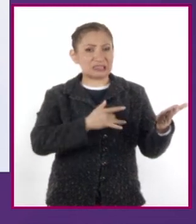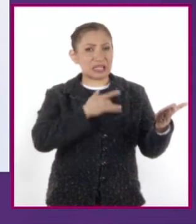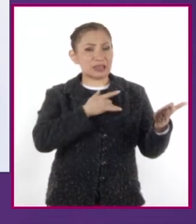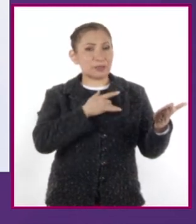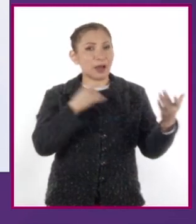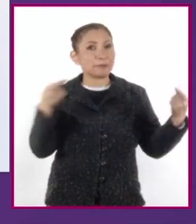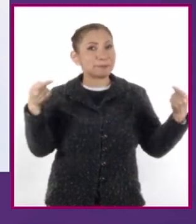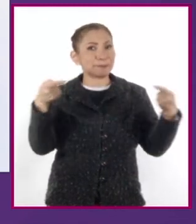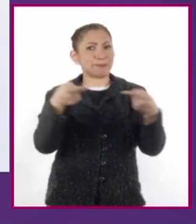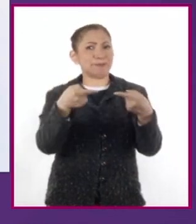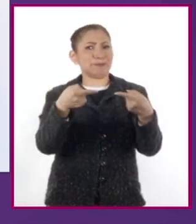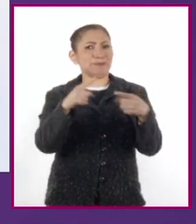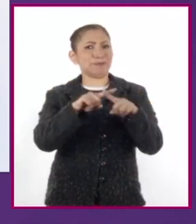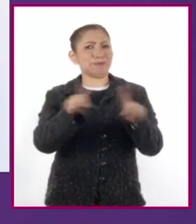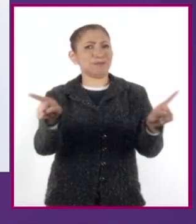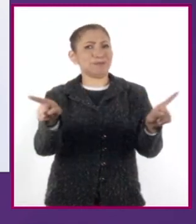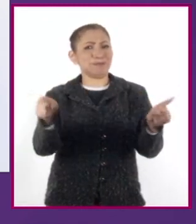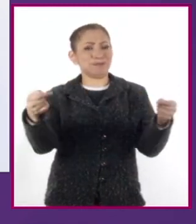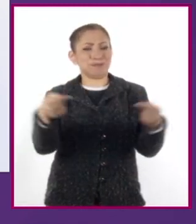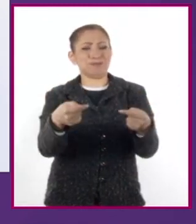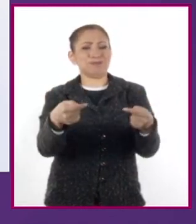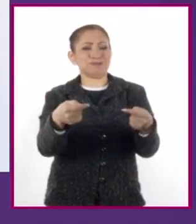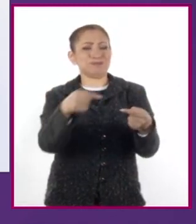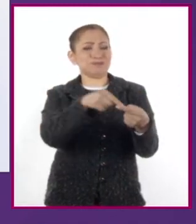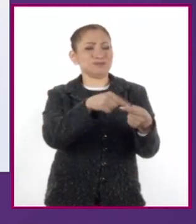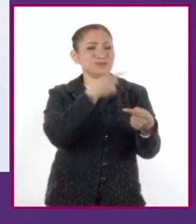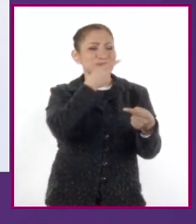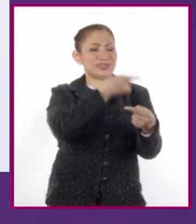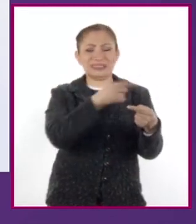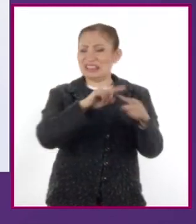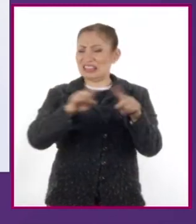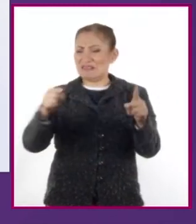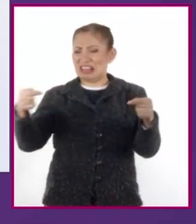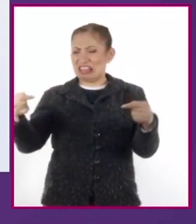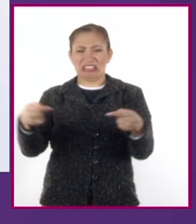sentimientos contrarios a los que menciona.